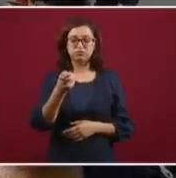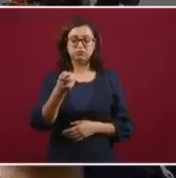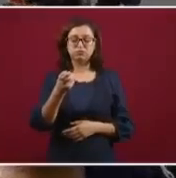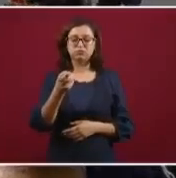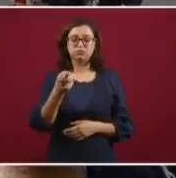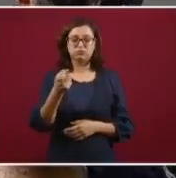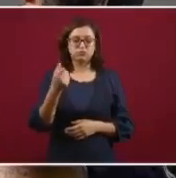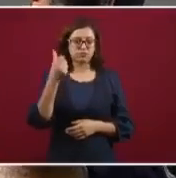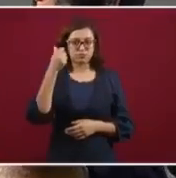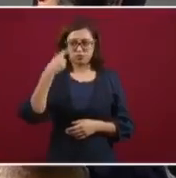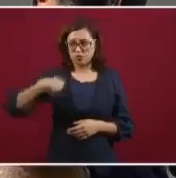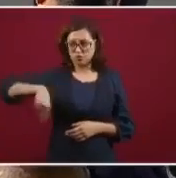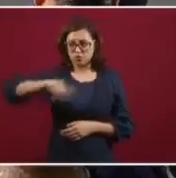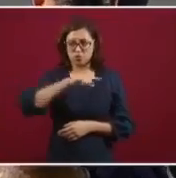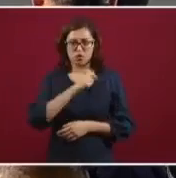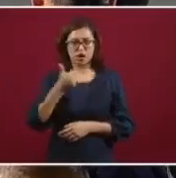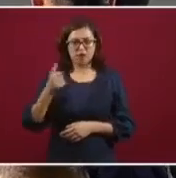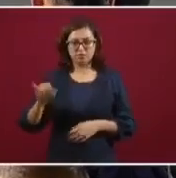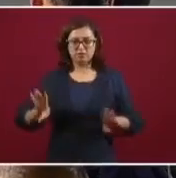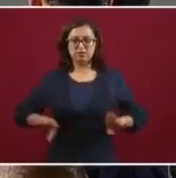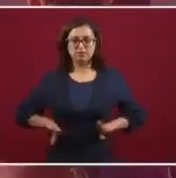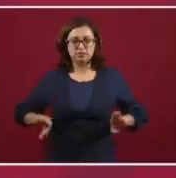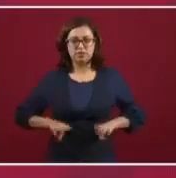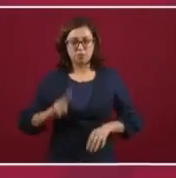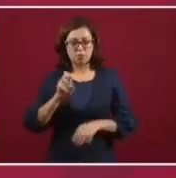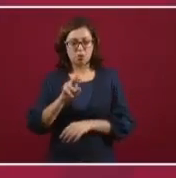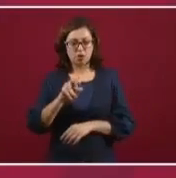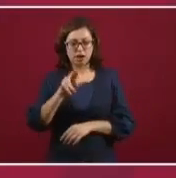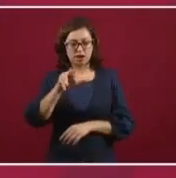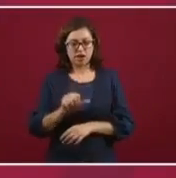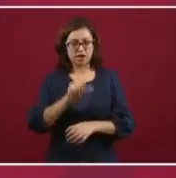no solo en el caso de los militantes de Morena, en general,